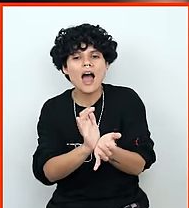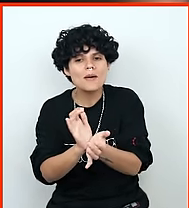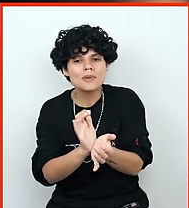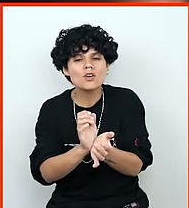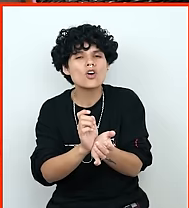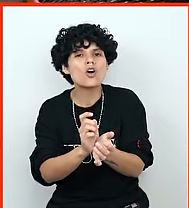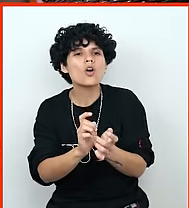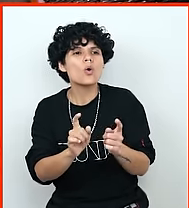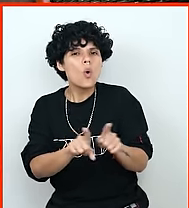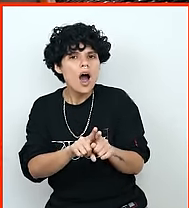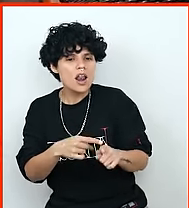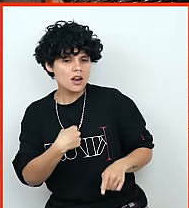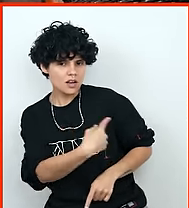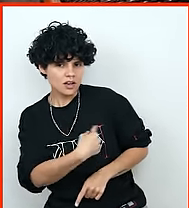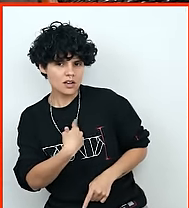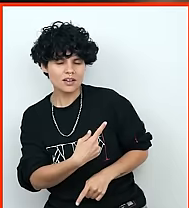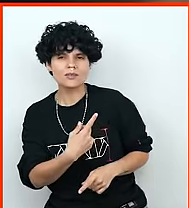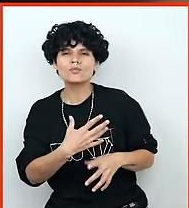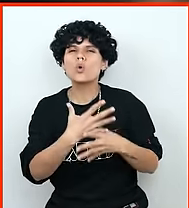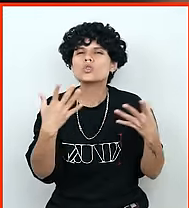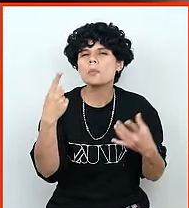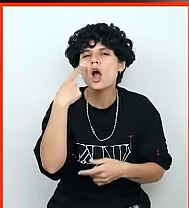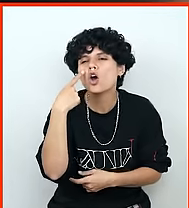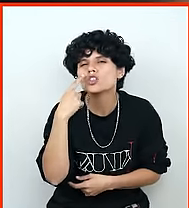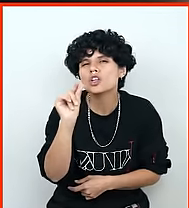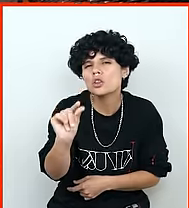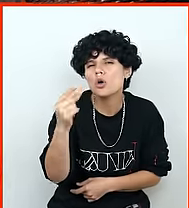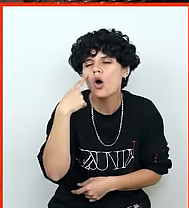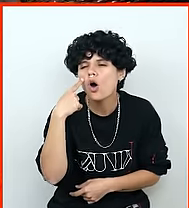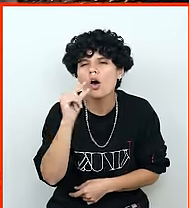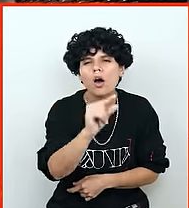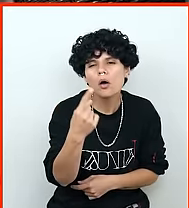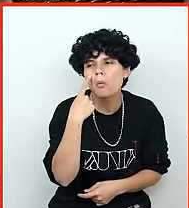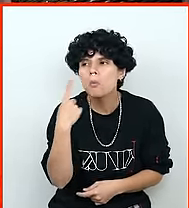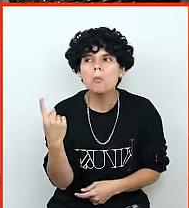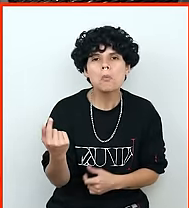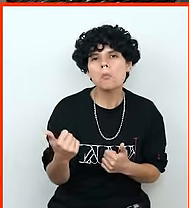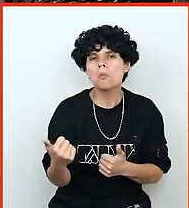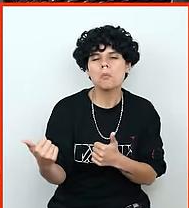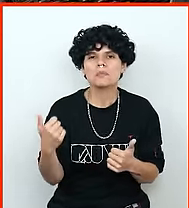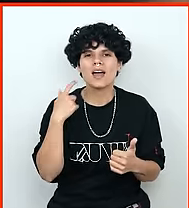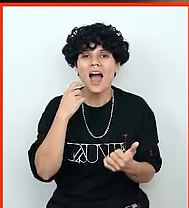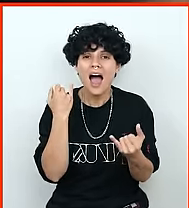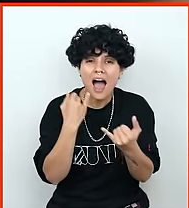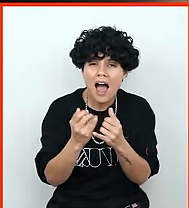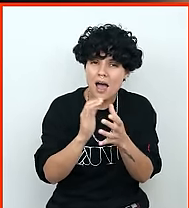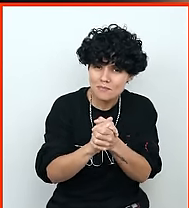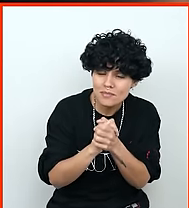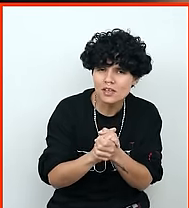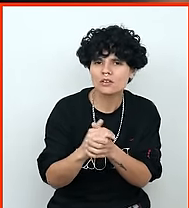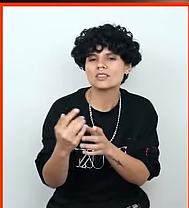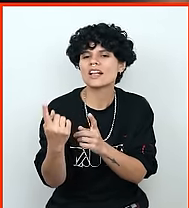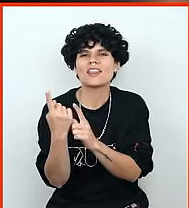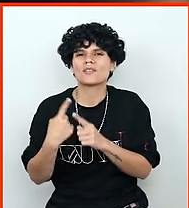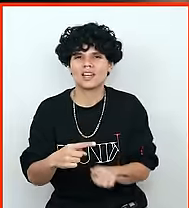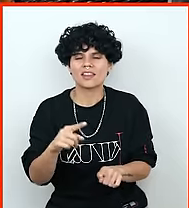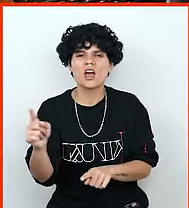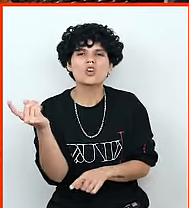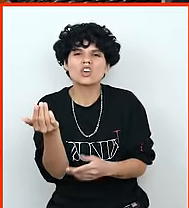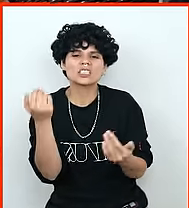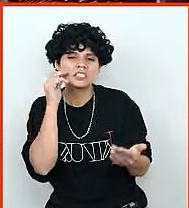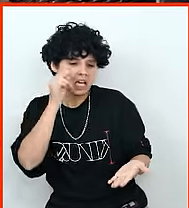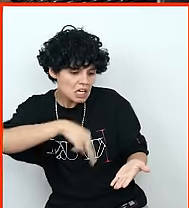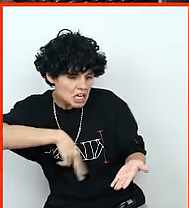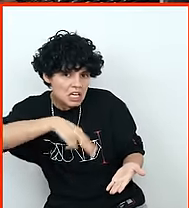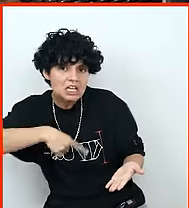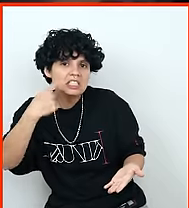de personas que hacen lo mismo que tú, vayas a tener muchos conocidos, ¿cachai? Y es un regalo cuando realmente tenía amistades dentro de eso. Incluso esos amigos tampoco necesitan